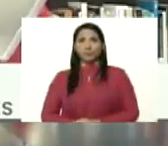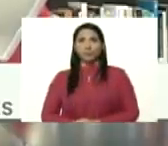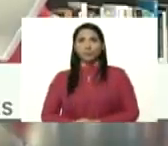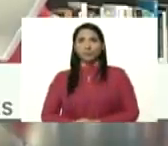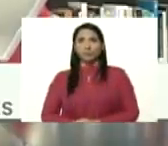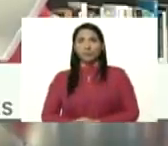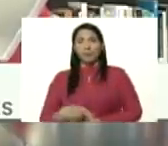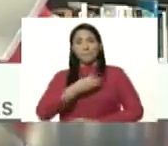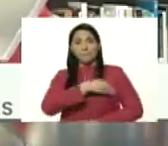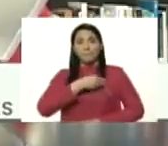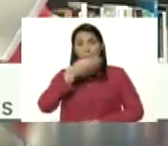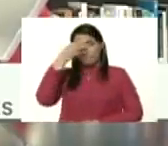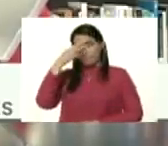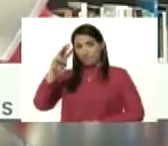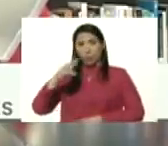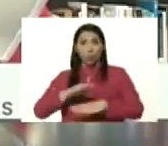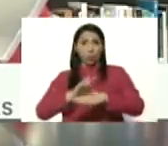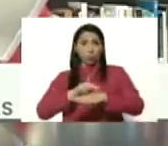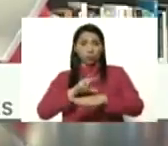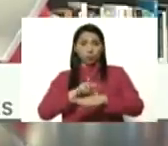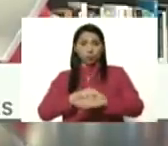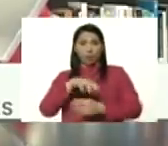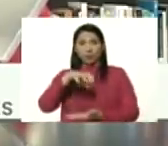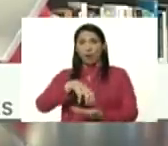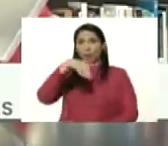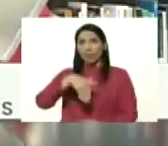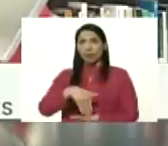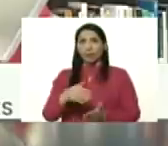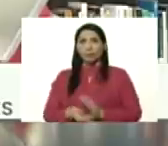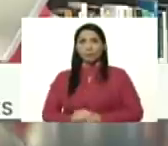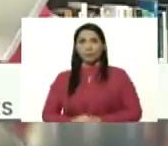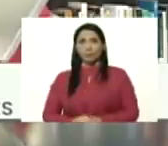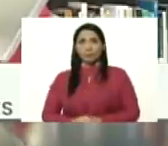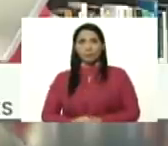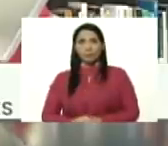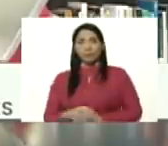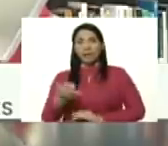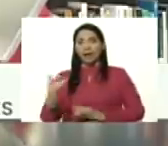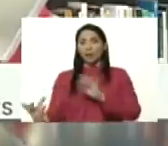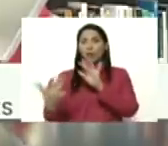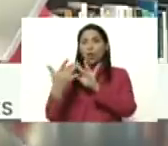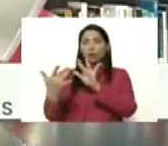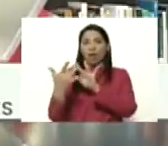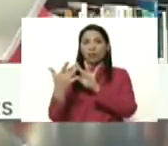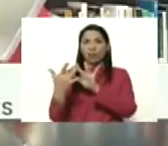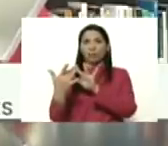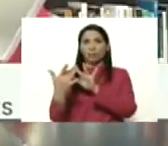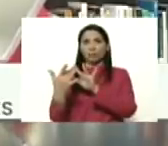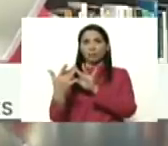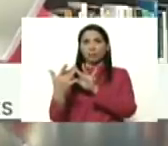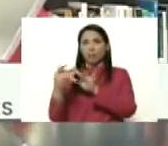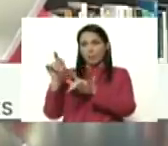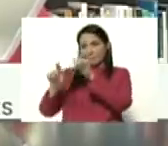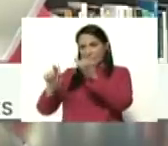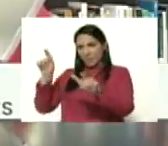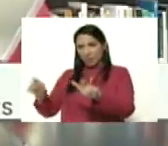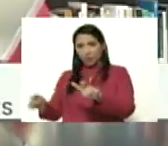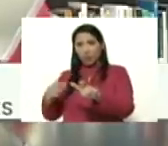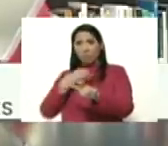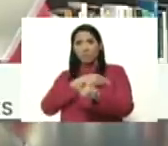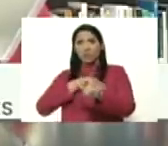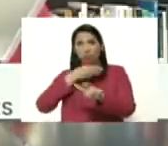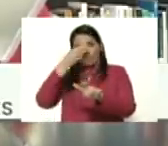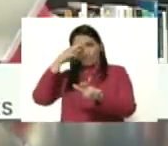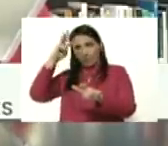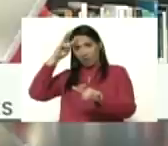la misión médica cubana en el estado Miranda, tuvo contacto con las personas de la misión médica que han